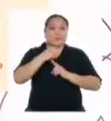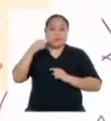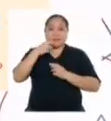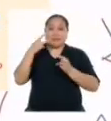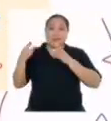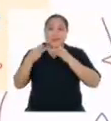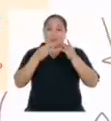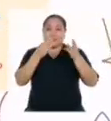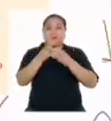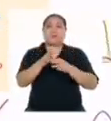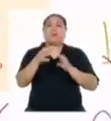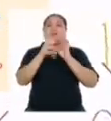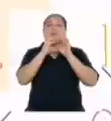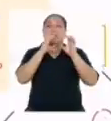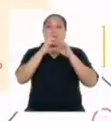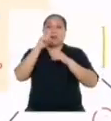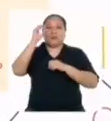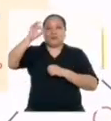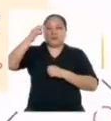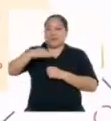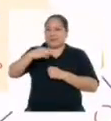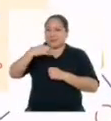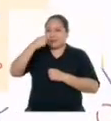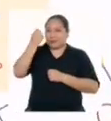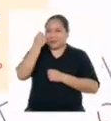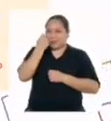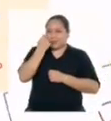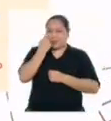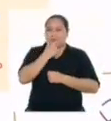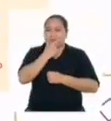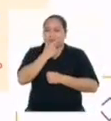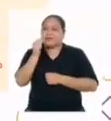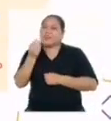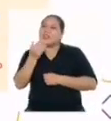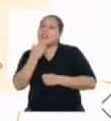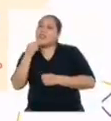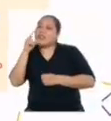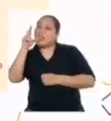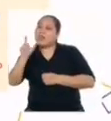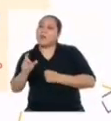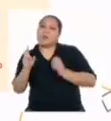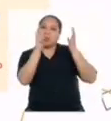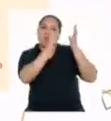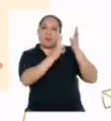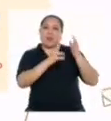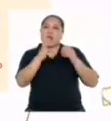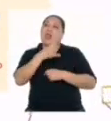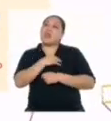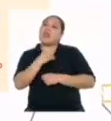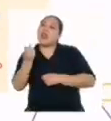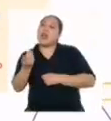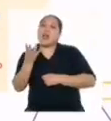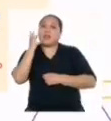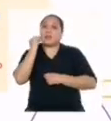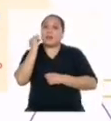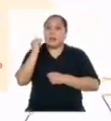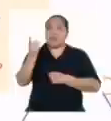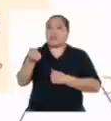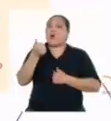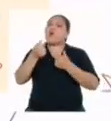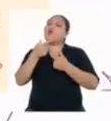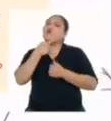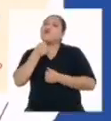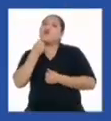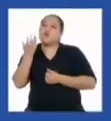de comunicación, siempre debemos tener en cuenta las características de nuestro público, como la edad, experiencias previas y